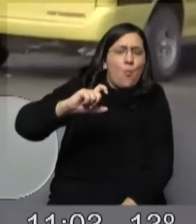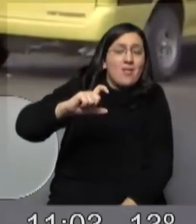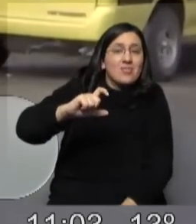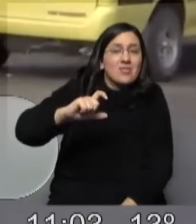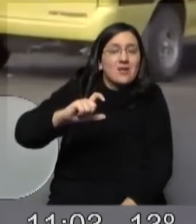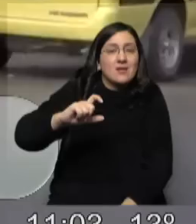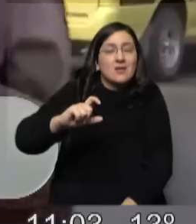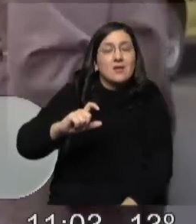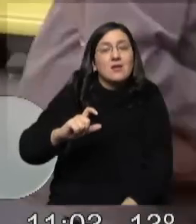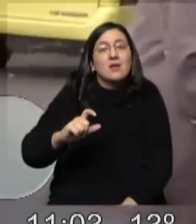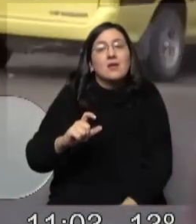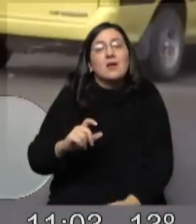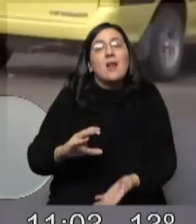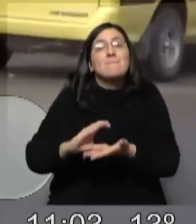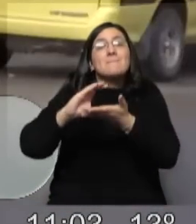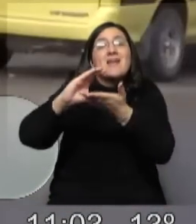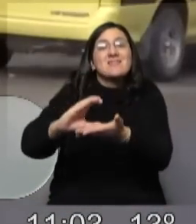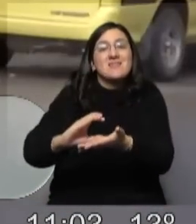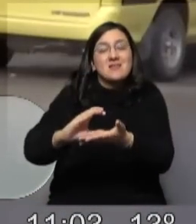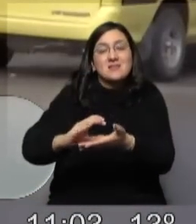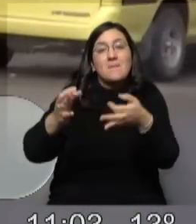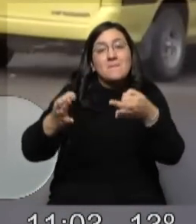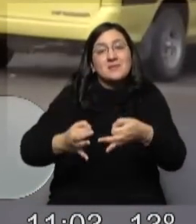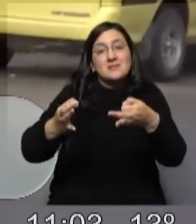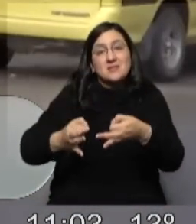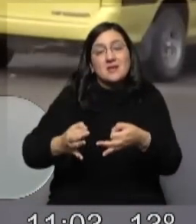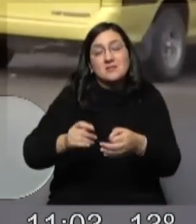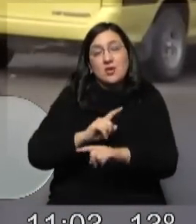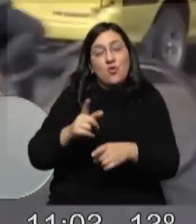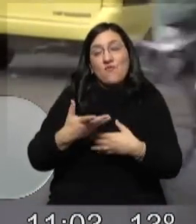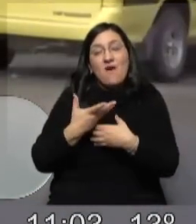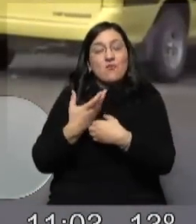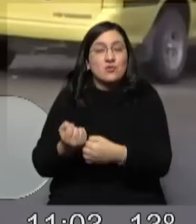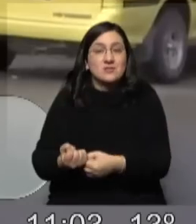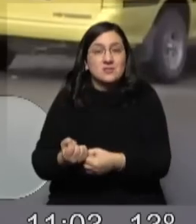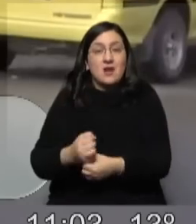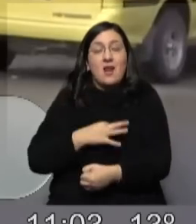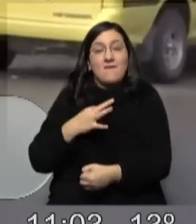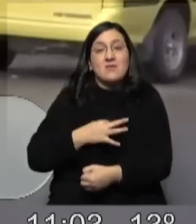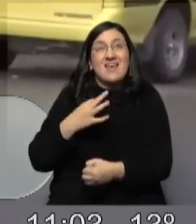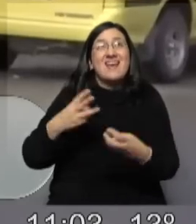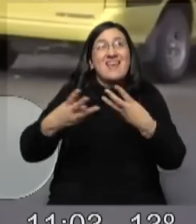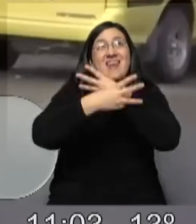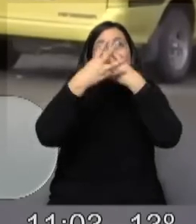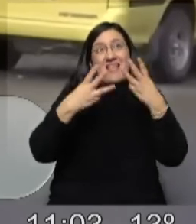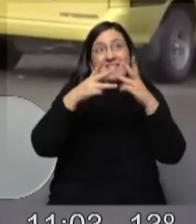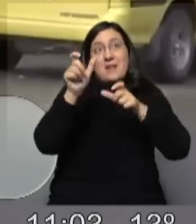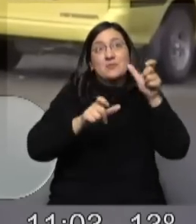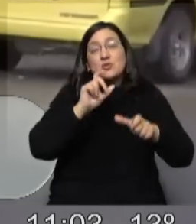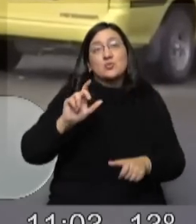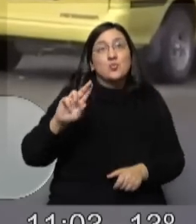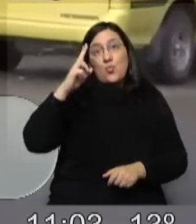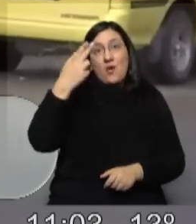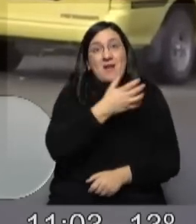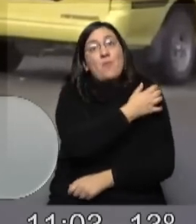partidas destinadas a algunas cuestiones que no tienden a favorecer la vida general de los uruguayos más